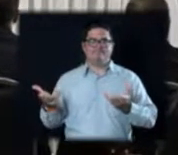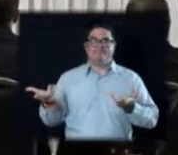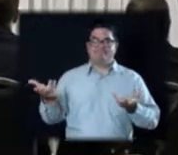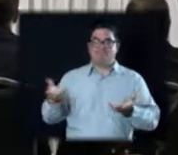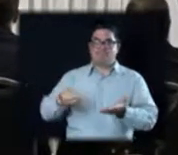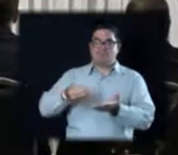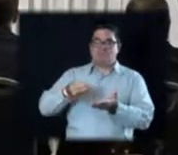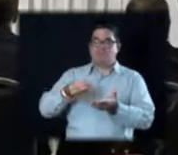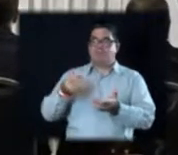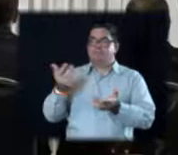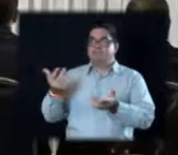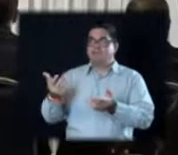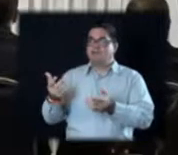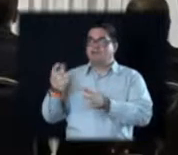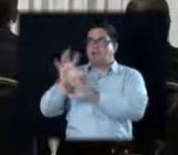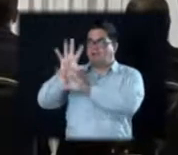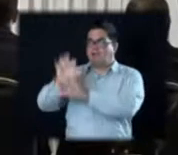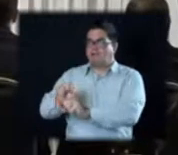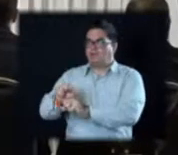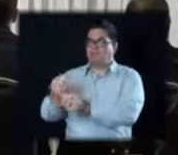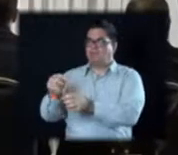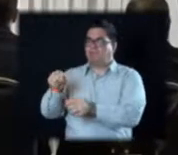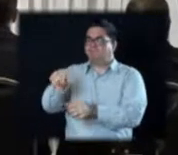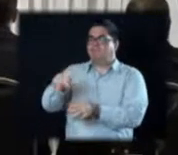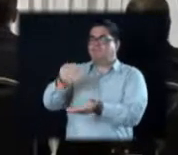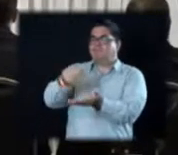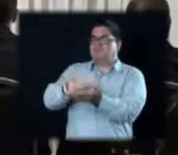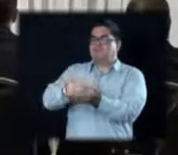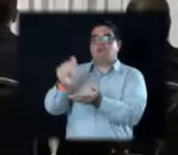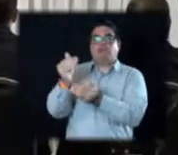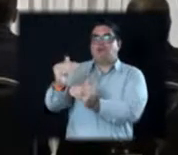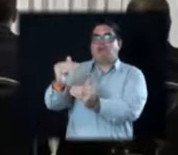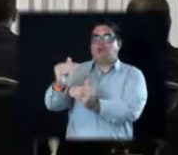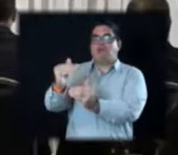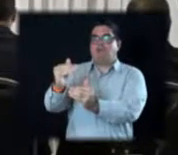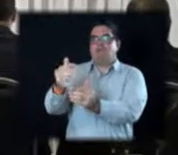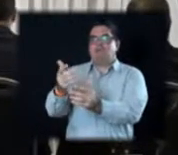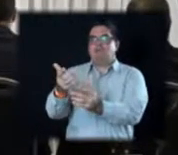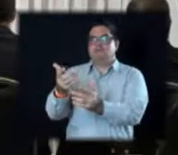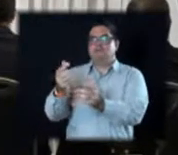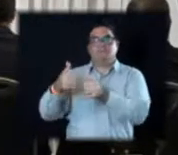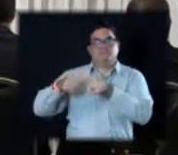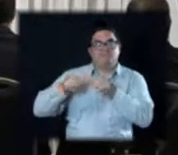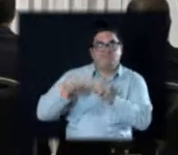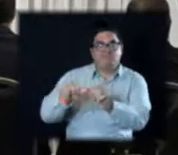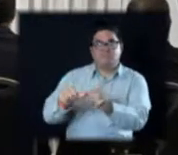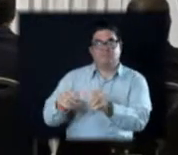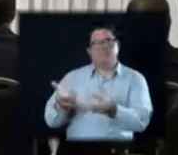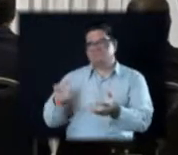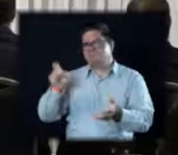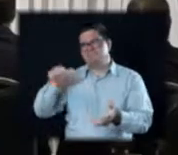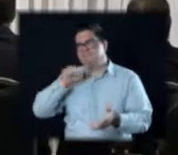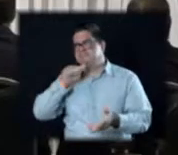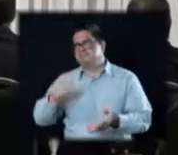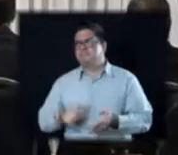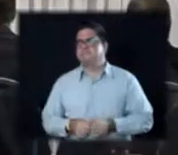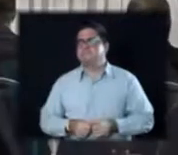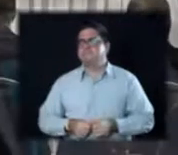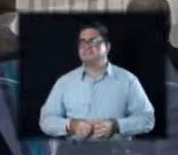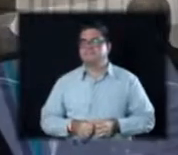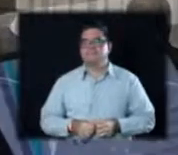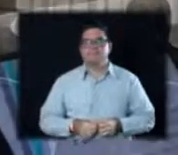excluyamos solamente por prácticas anteriores de recursos disponibles del ELA. Gracias.